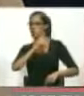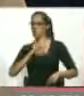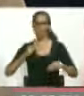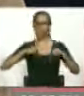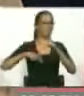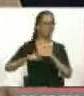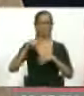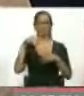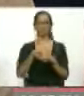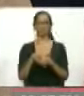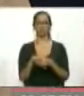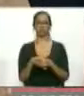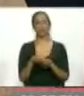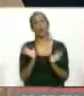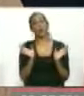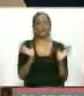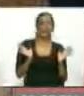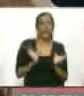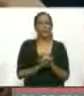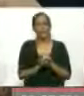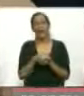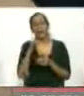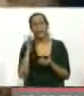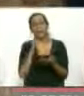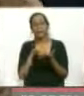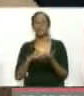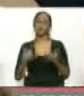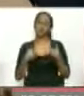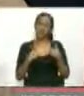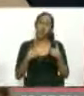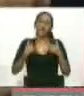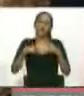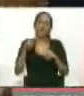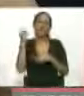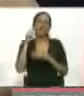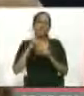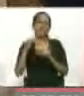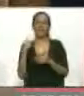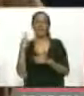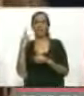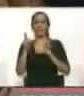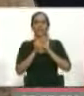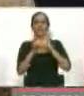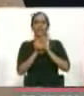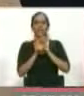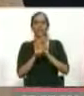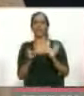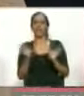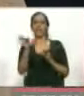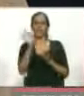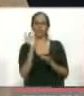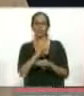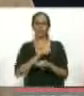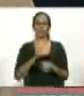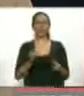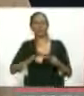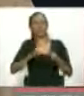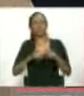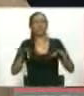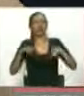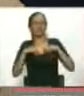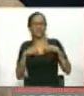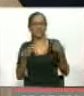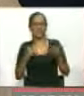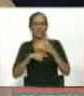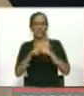no se pierde dice no vuelve que participar porque yo fui mi asamblea la única legítima en la piel sino ese comité estos están aceptando que la mona